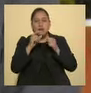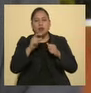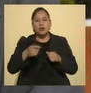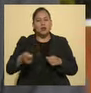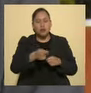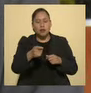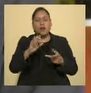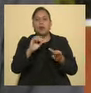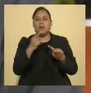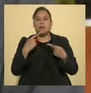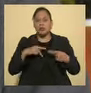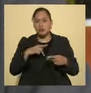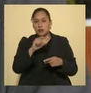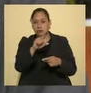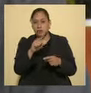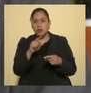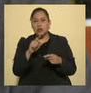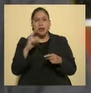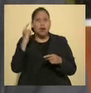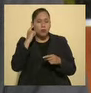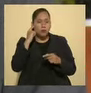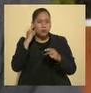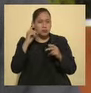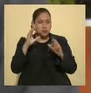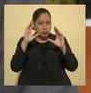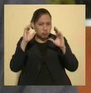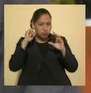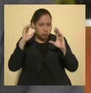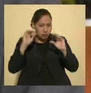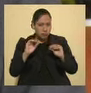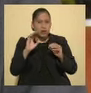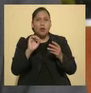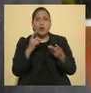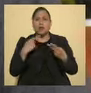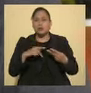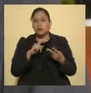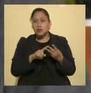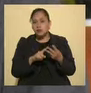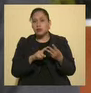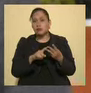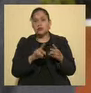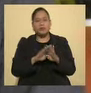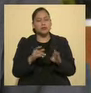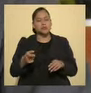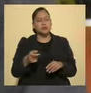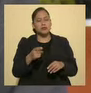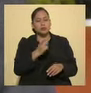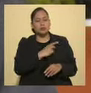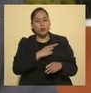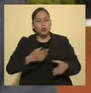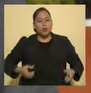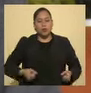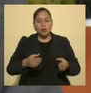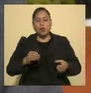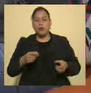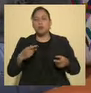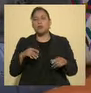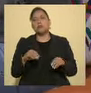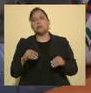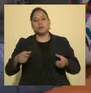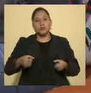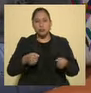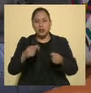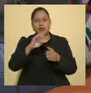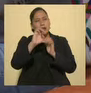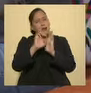2020, los que no tienen la misma capacidad auditiva, los que no tienen la capacidad de desplazarse por sí solos? Te voy a decir